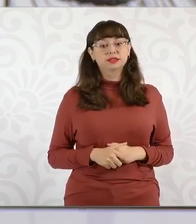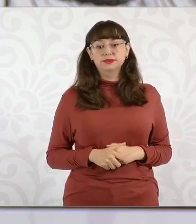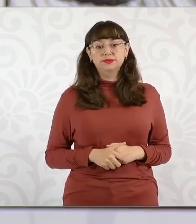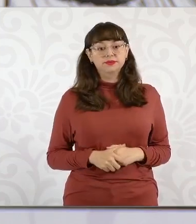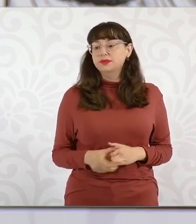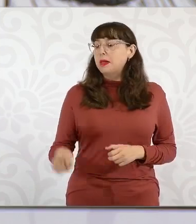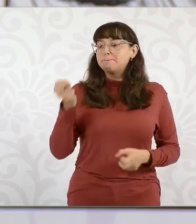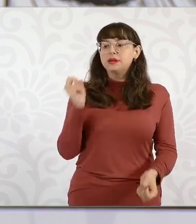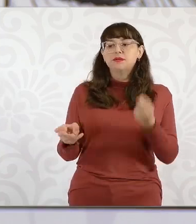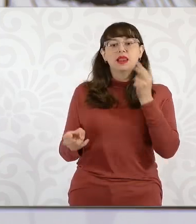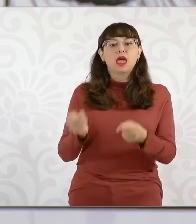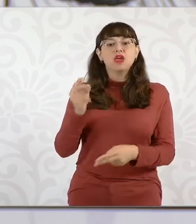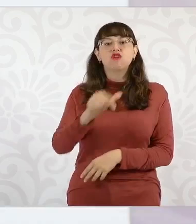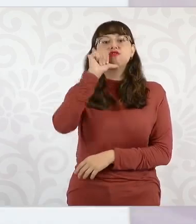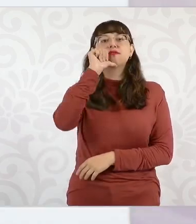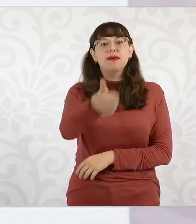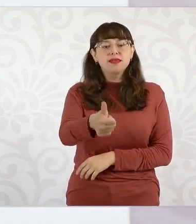No a los privilegios.